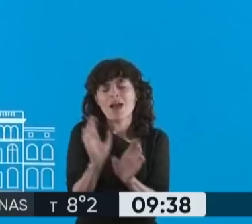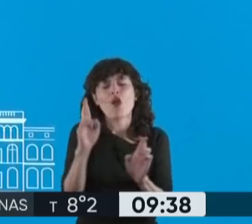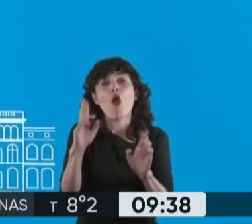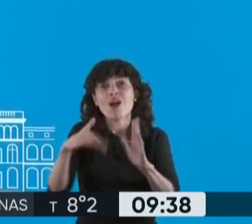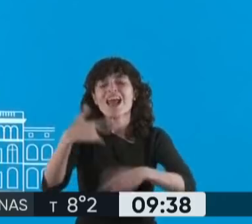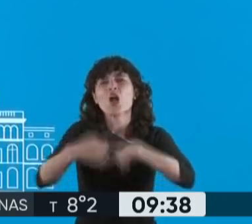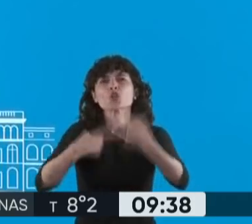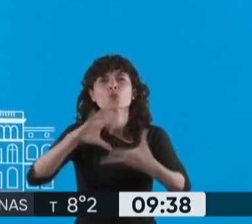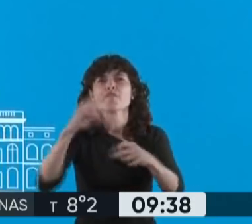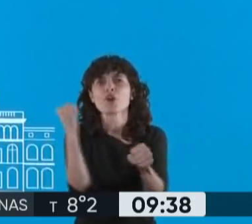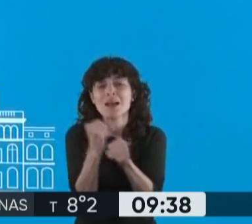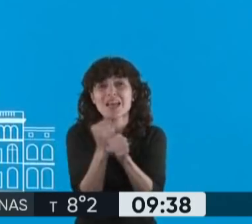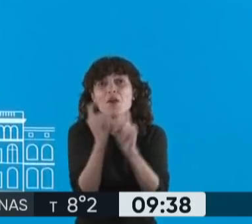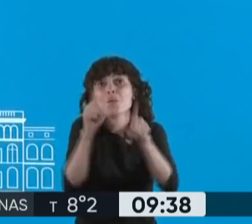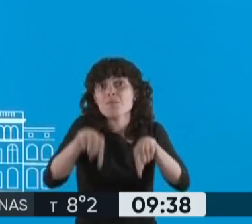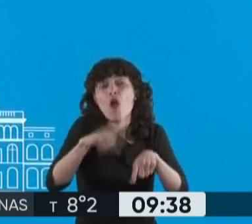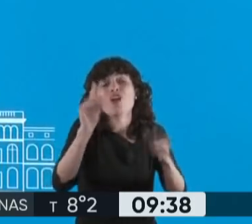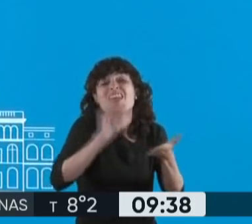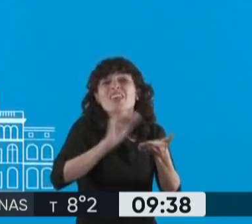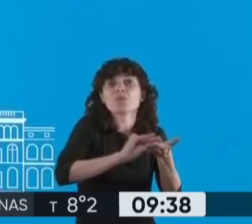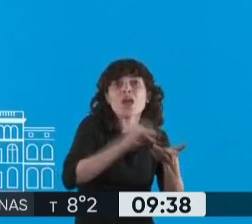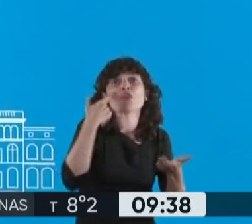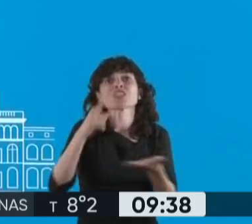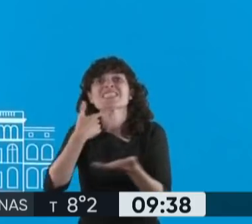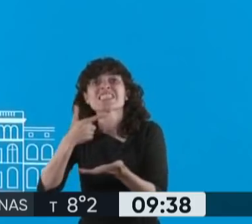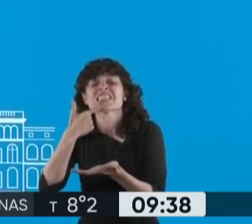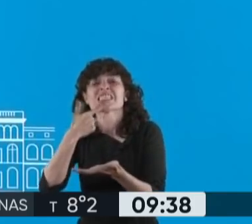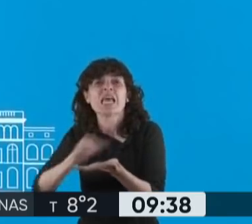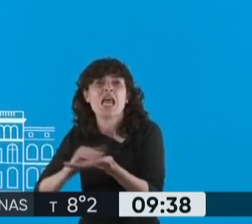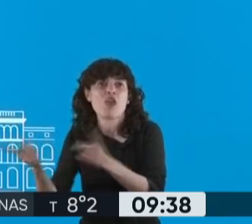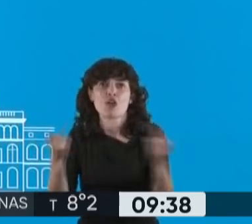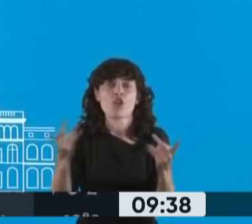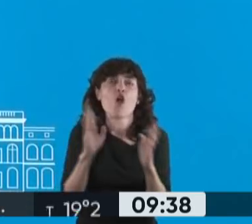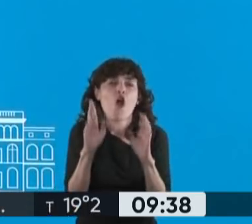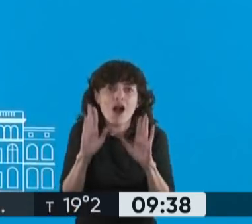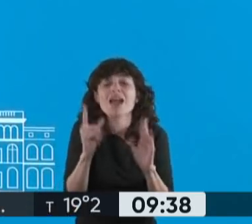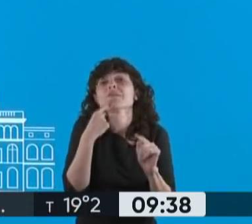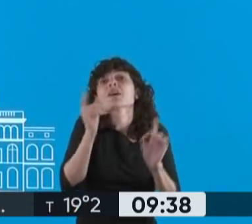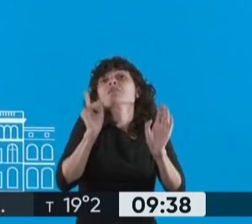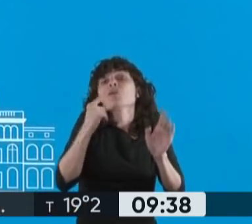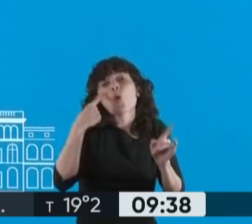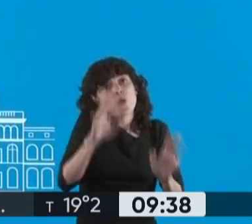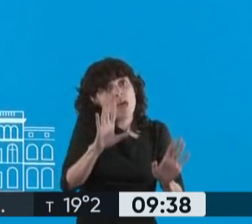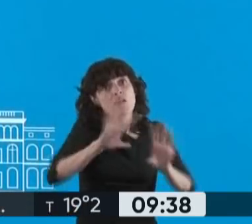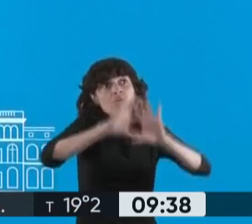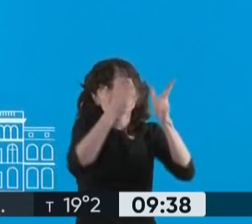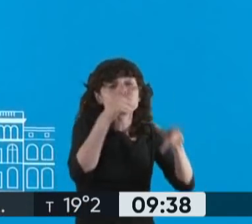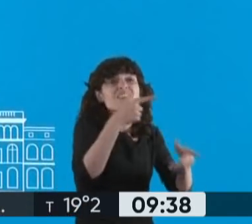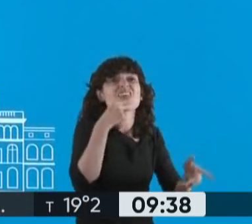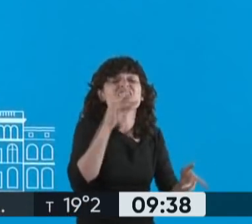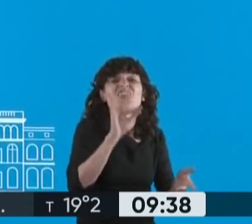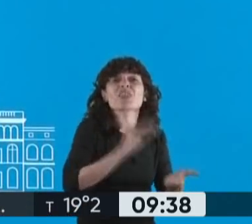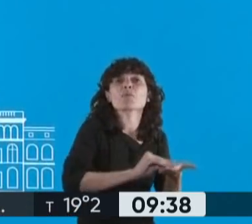manera, tanto en diputados ahora como en el Senado después. Pero digo, los diputados funcionan de una manera, el Senado funciona de otra, diputados